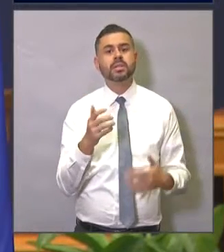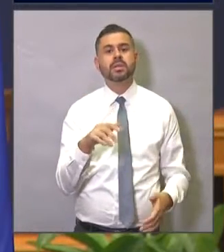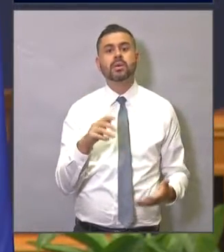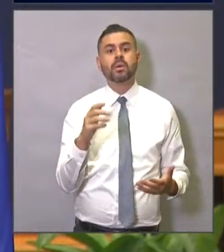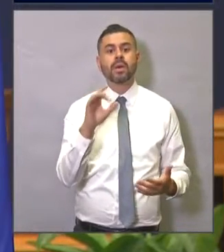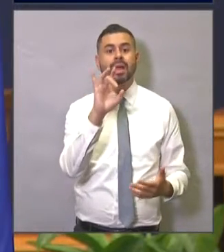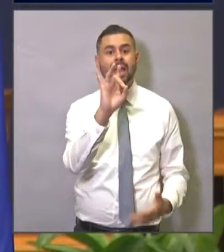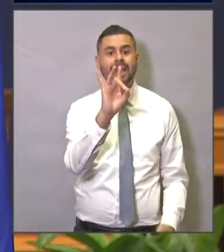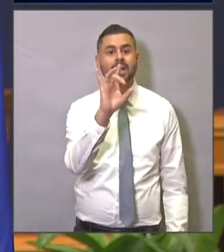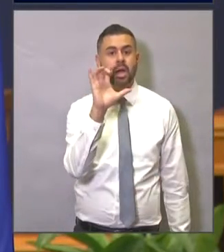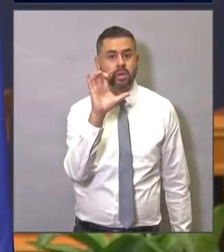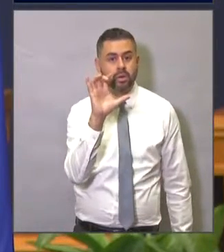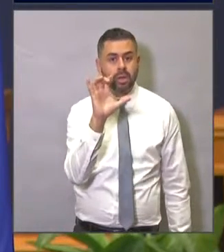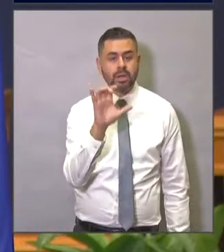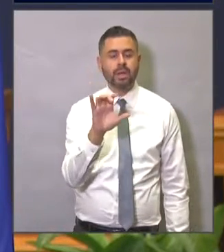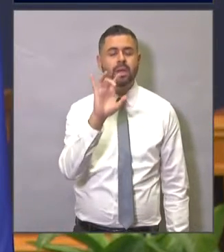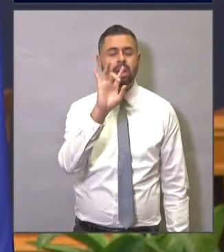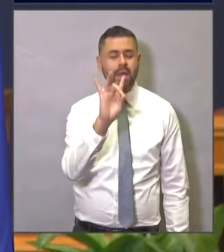es el